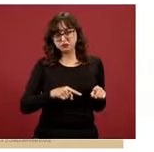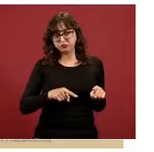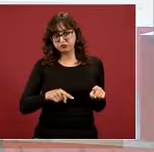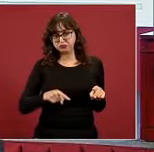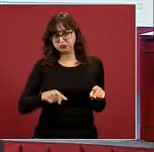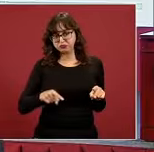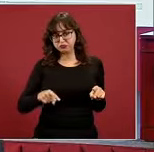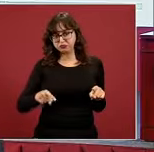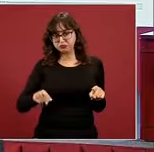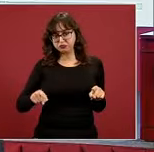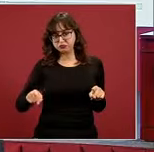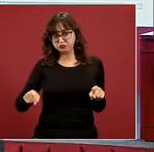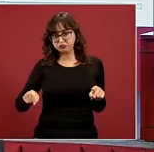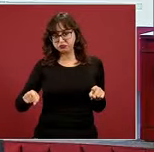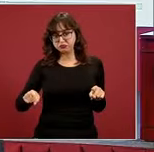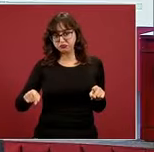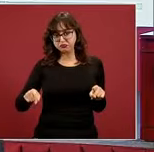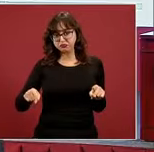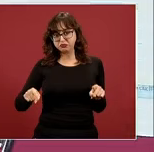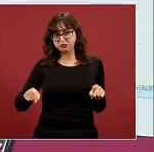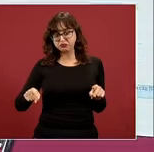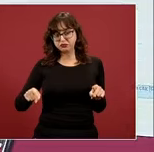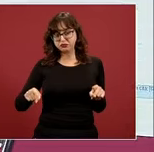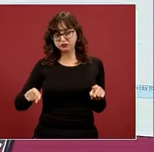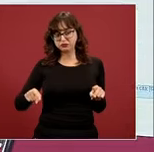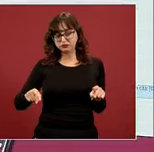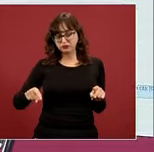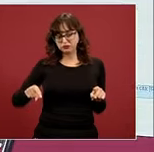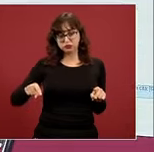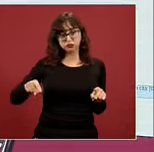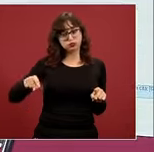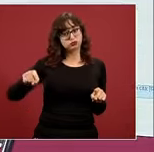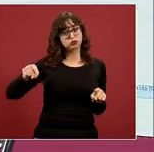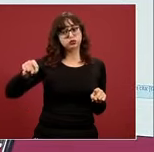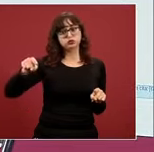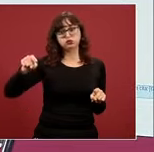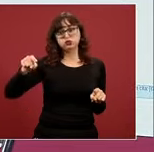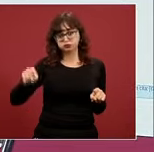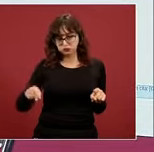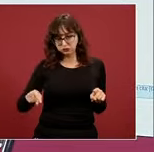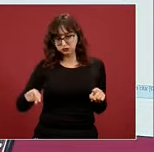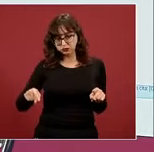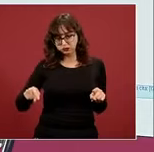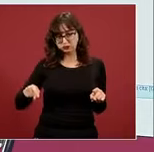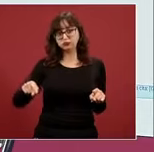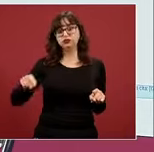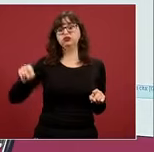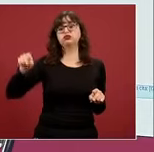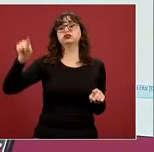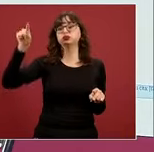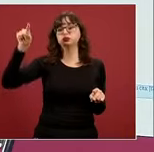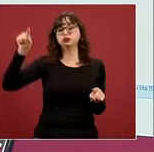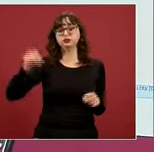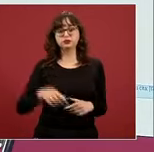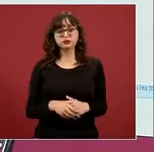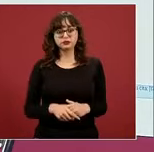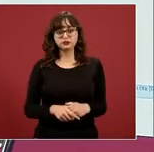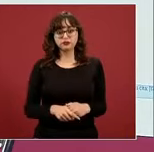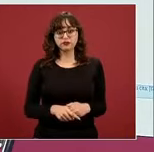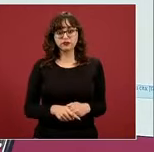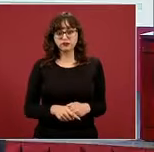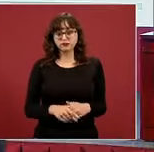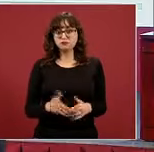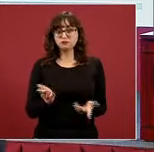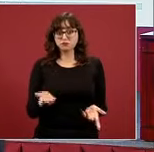pero no tan mínima como en Italia, y después rebrote, control, rebrote. Vean ustedes,